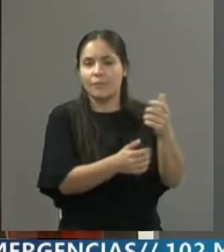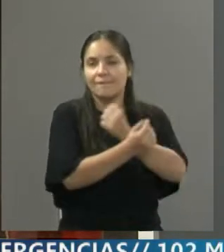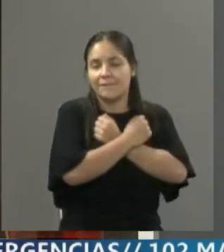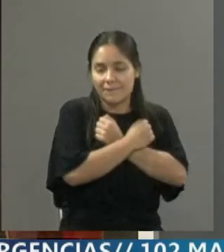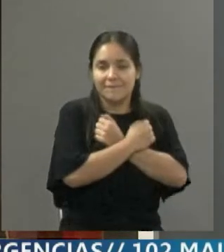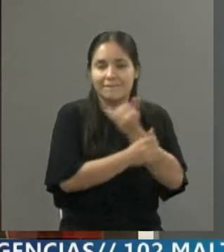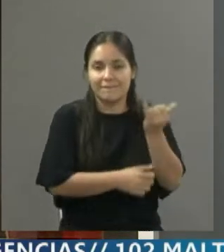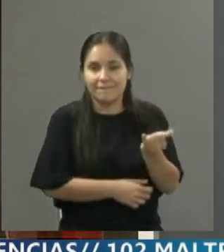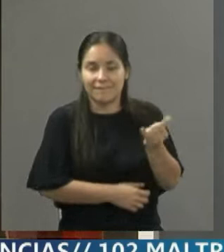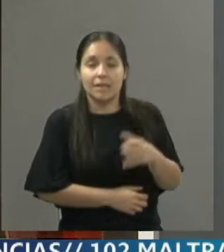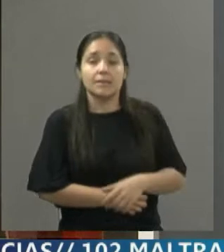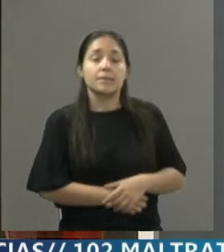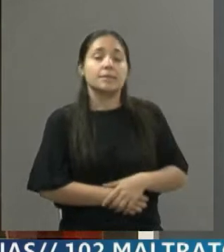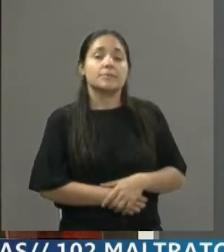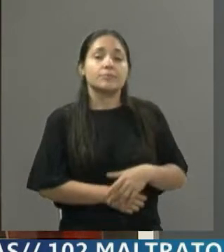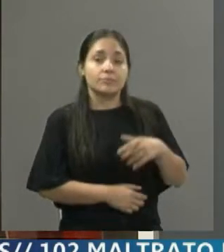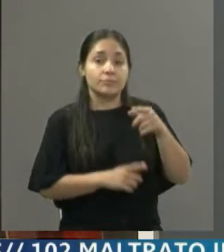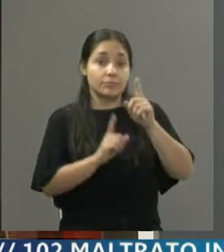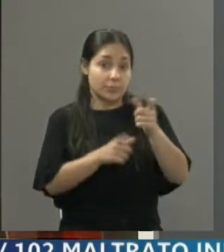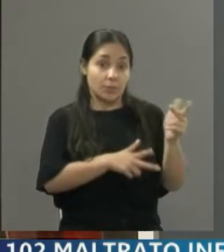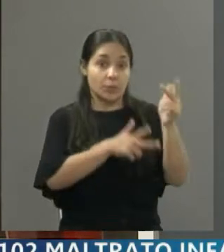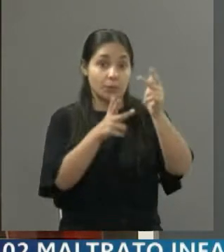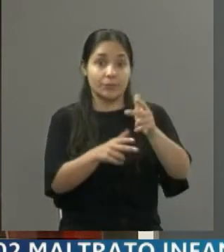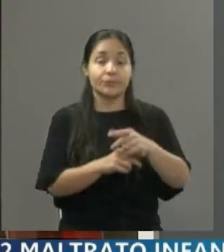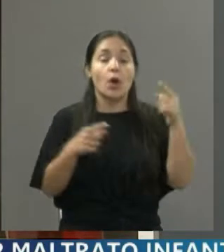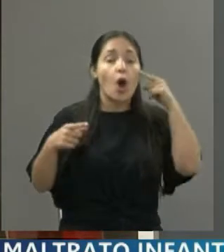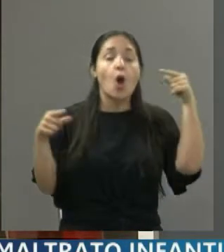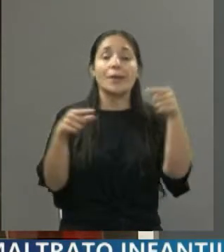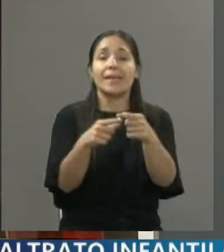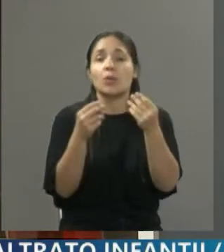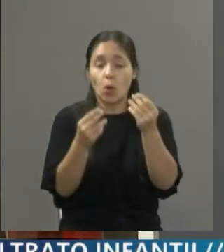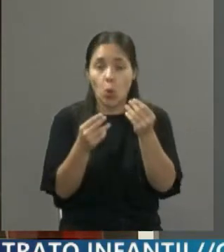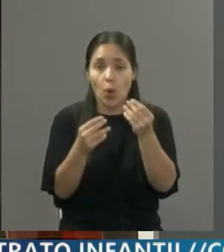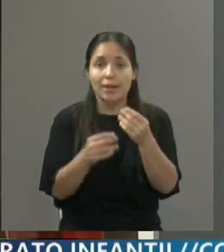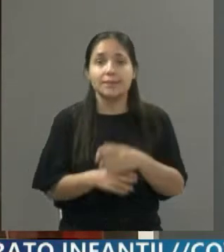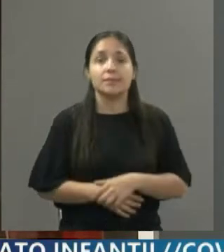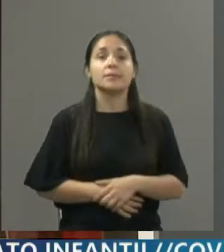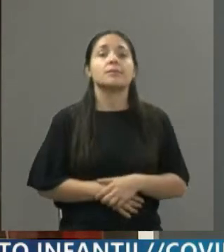queridos. Justamente es como decís vos, Claudia, el objetivo es